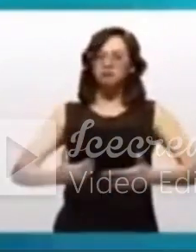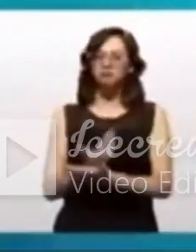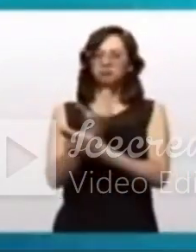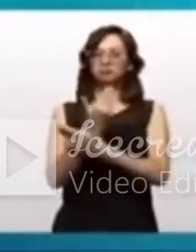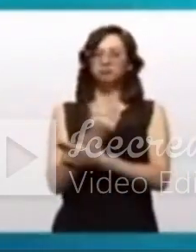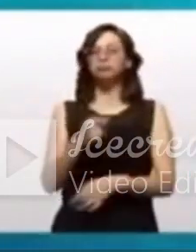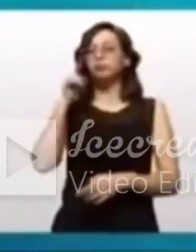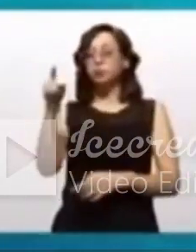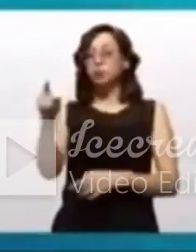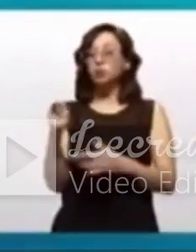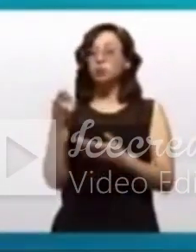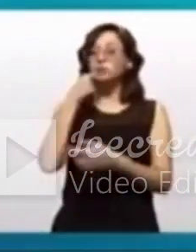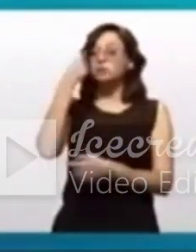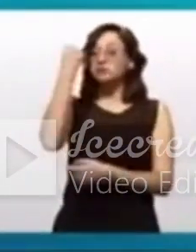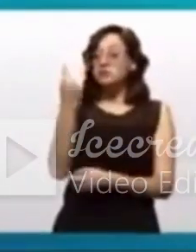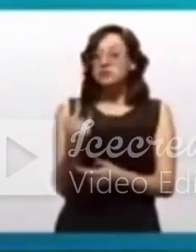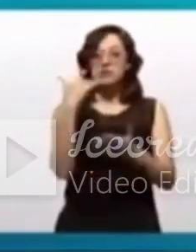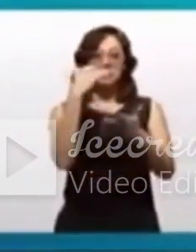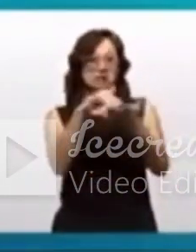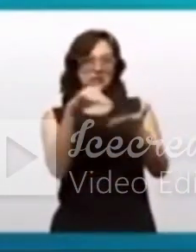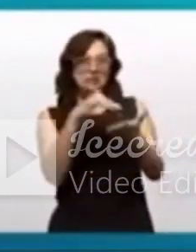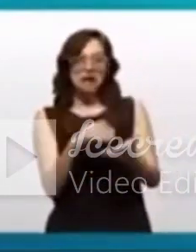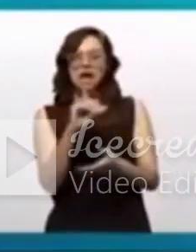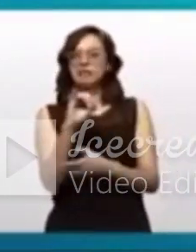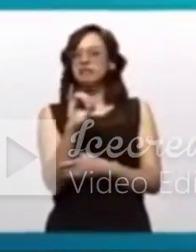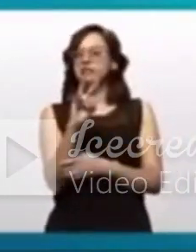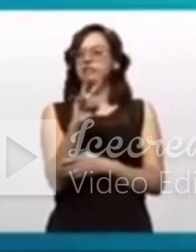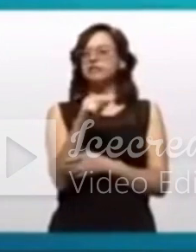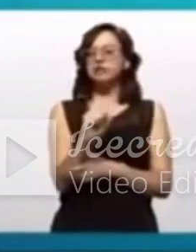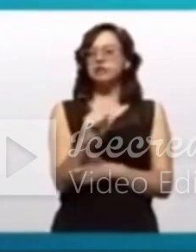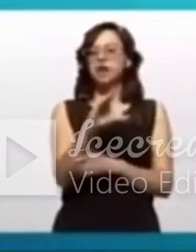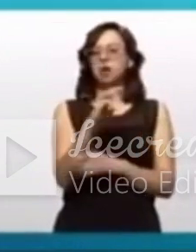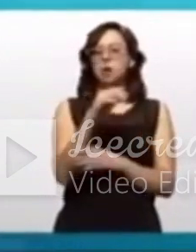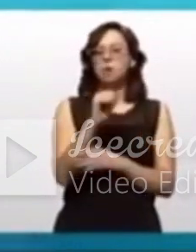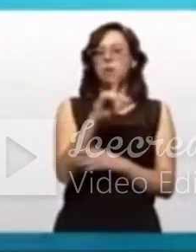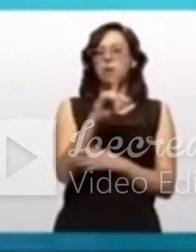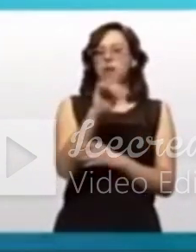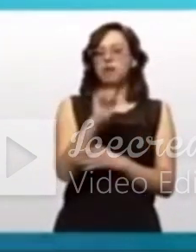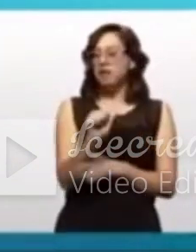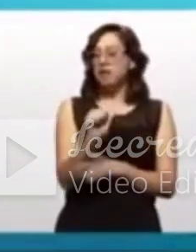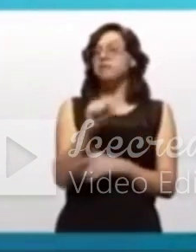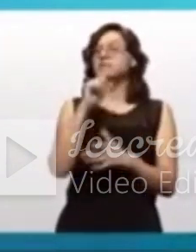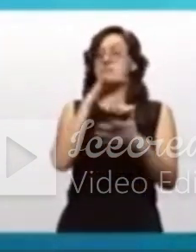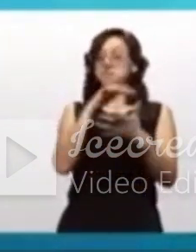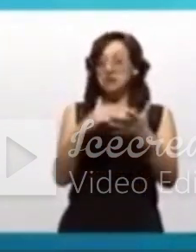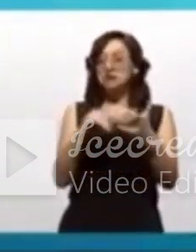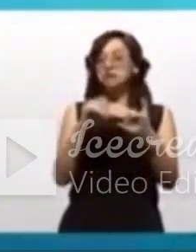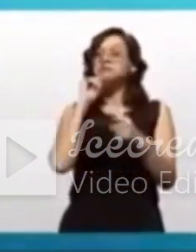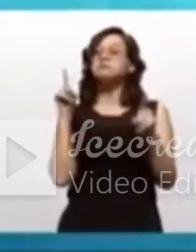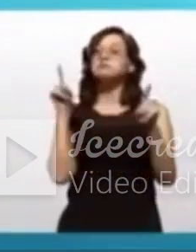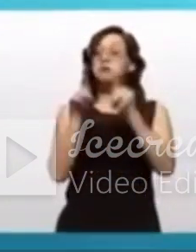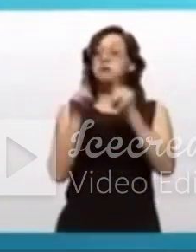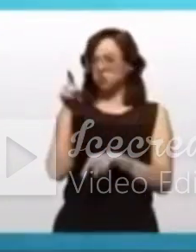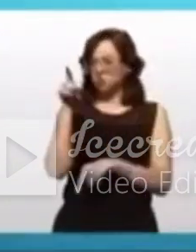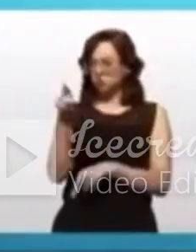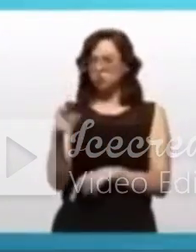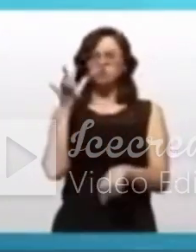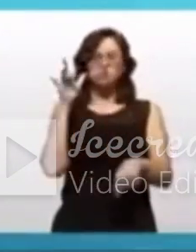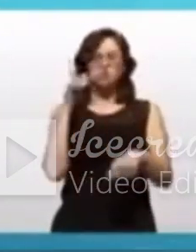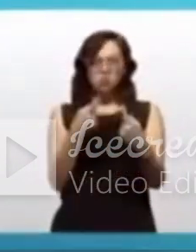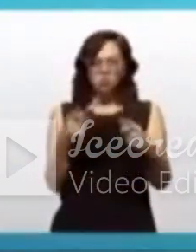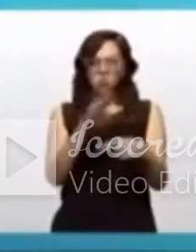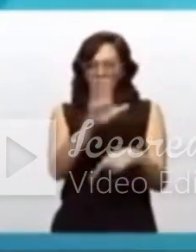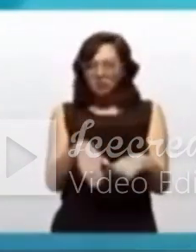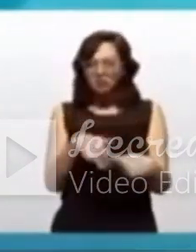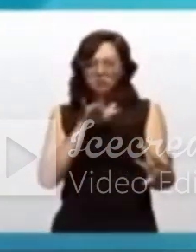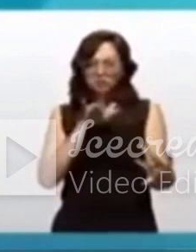género fantástico no solo fue haber leído la Divina Comedia, ilustrada por Gustave Doré, sino tu familiaridad con la muerte. Pinos era